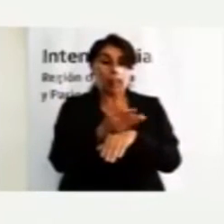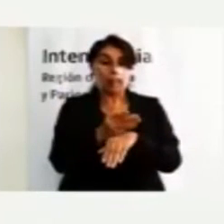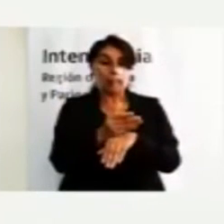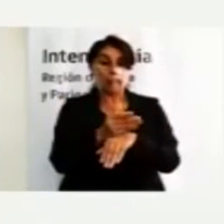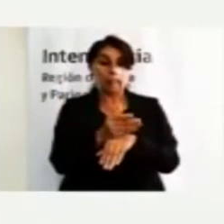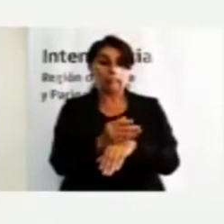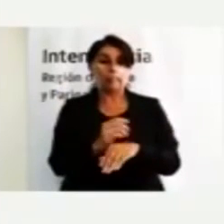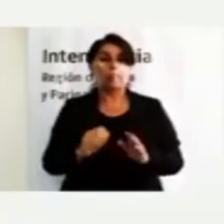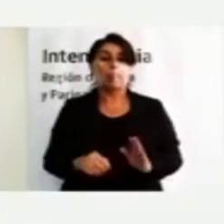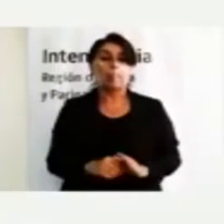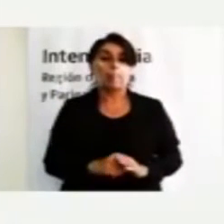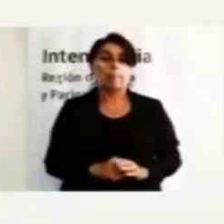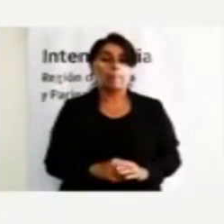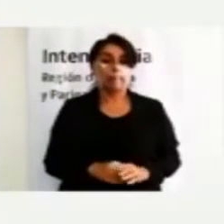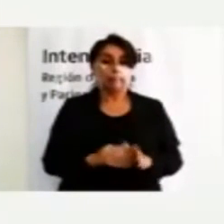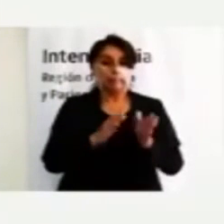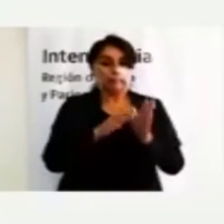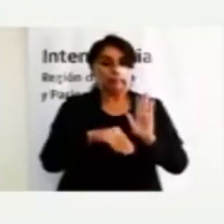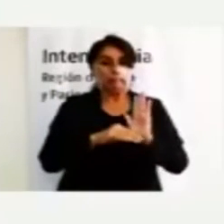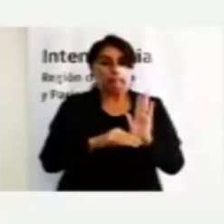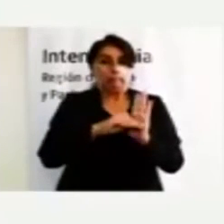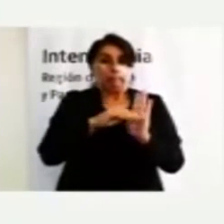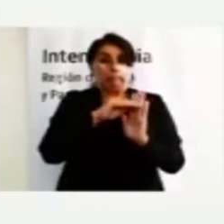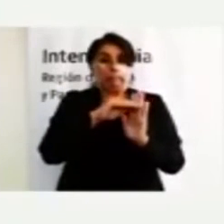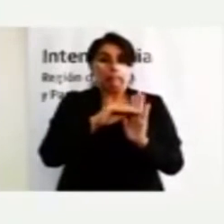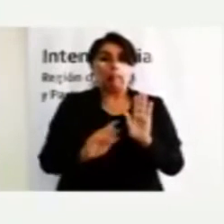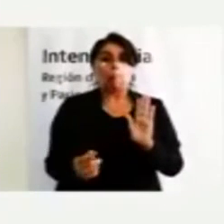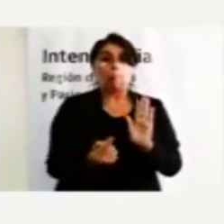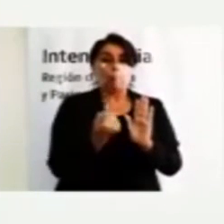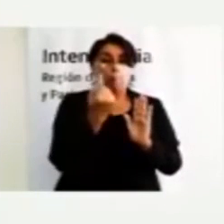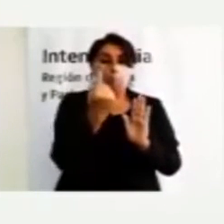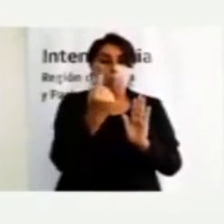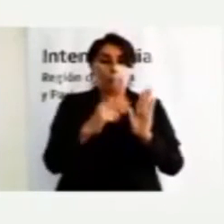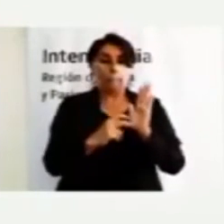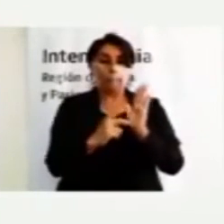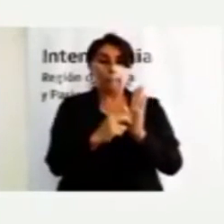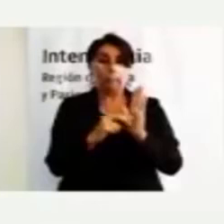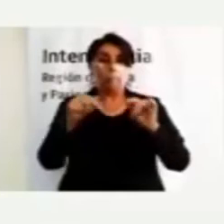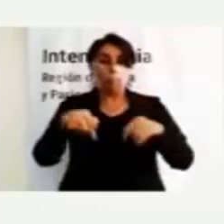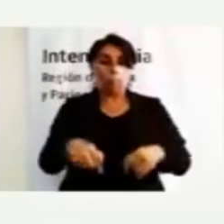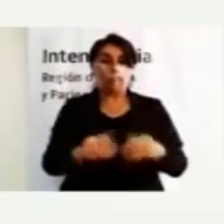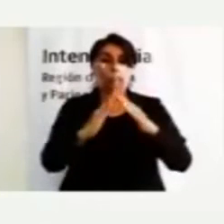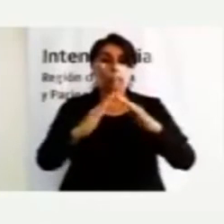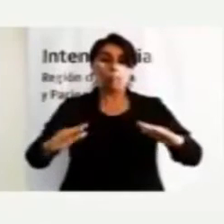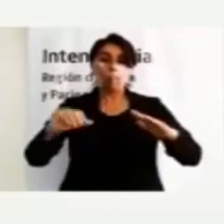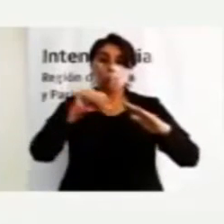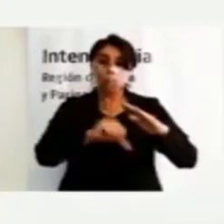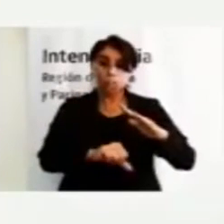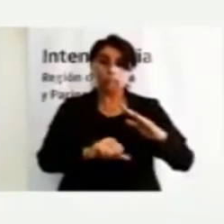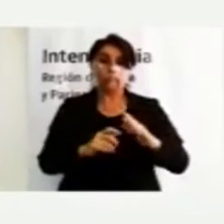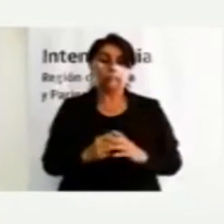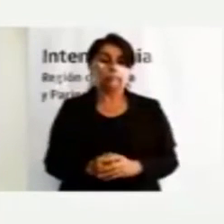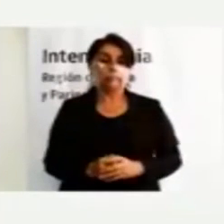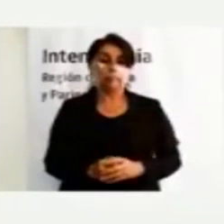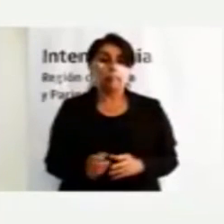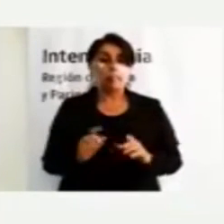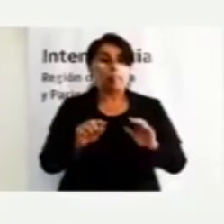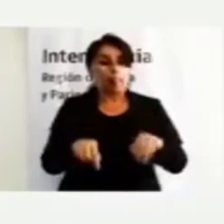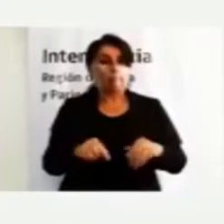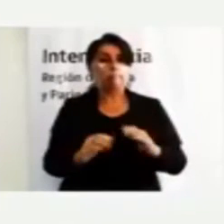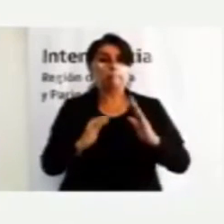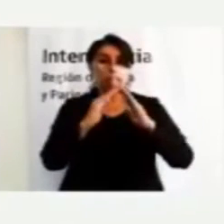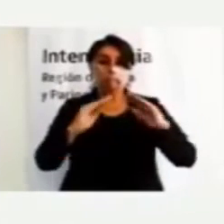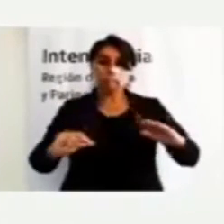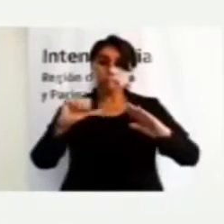encuentra recién en la fase 1 del plan Paso a Paso, es decir, la cuarentena. Y ahí se va a mantener hasta que la